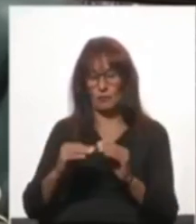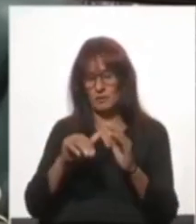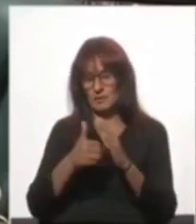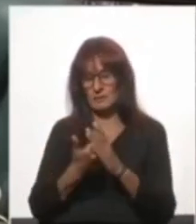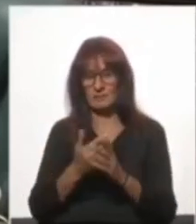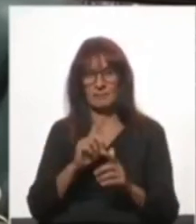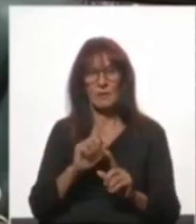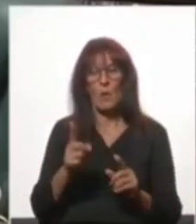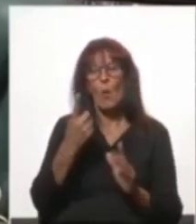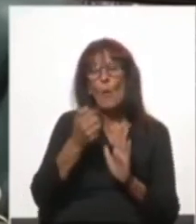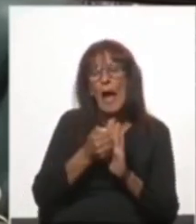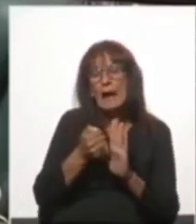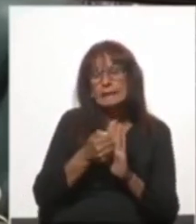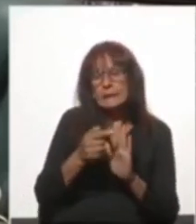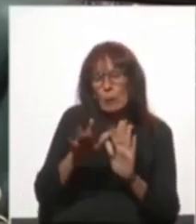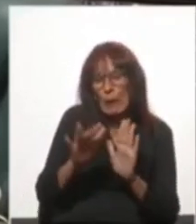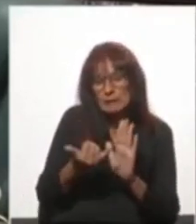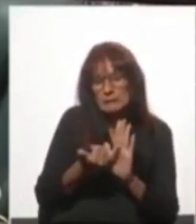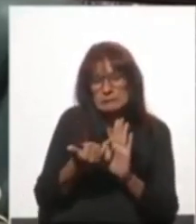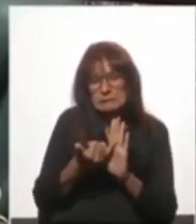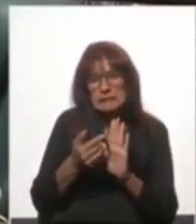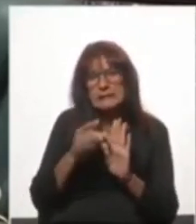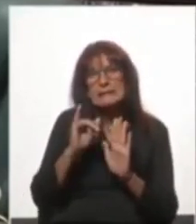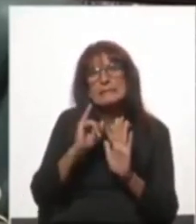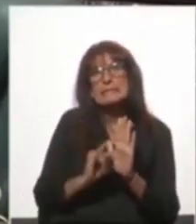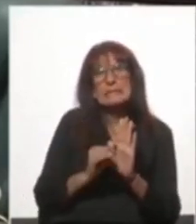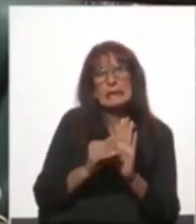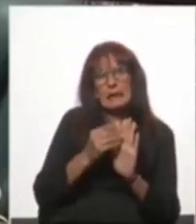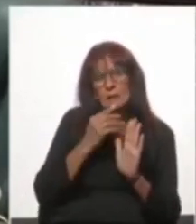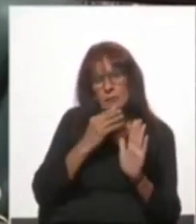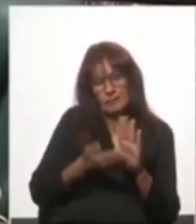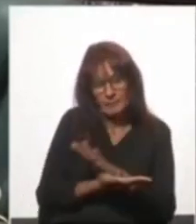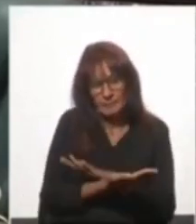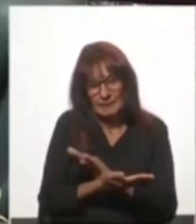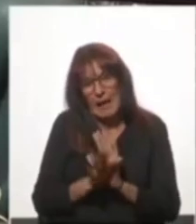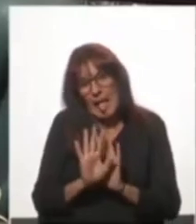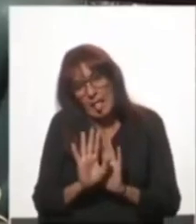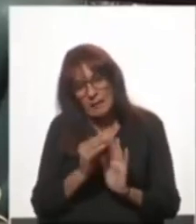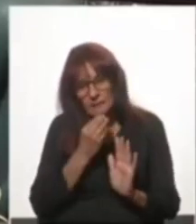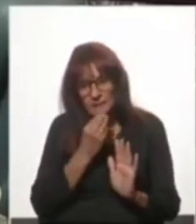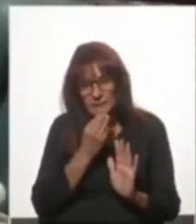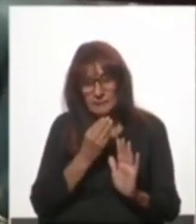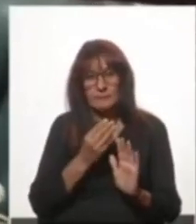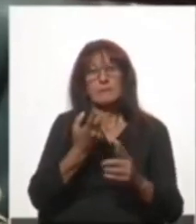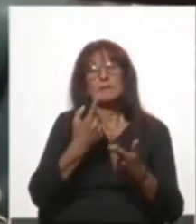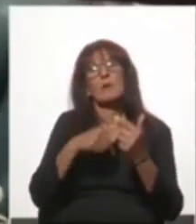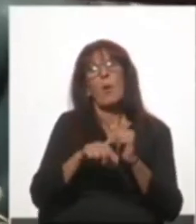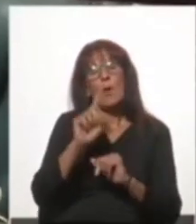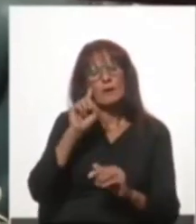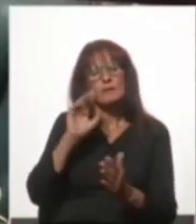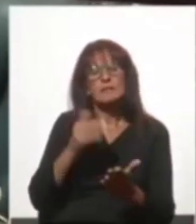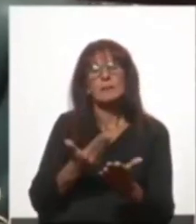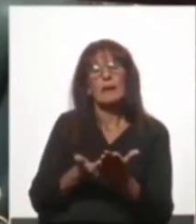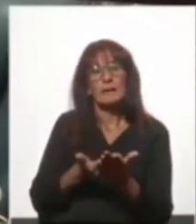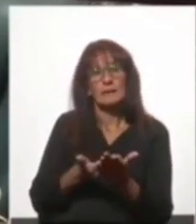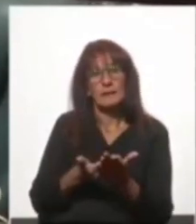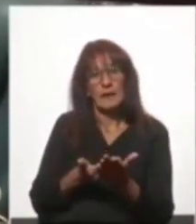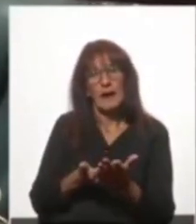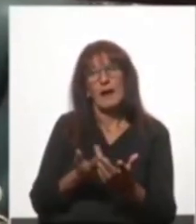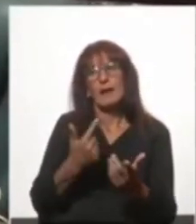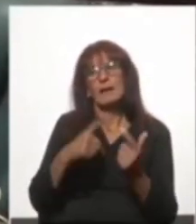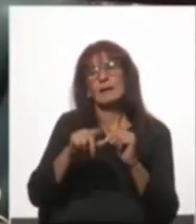Un articulito del estilo "si pasa es gol", ¿sí?, en donde lo que se plantea es ni más ni menos que